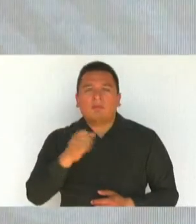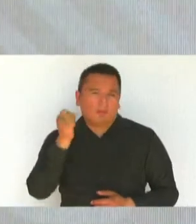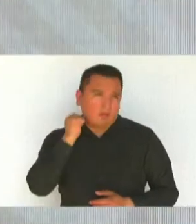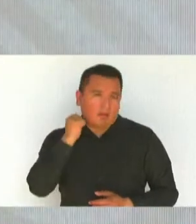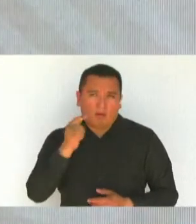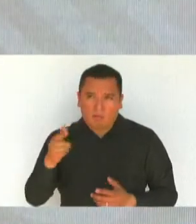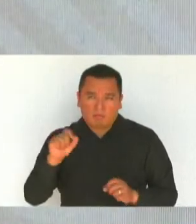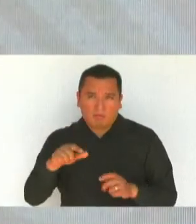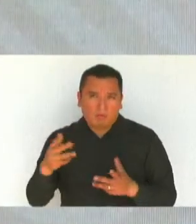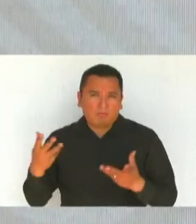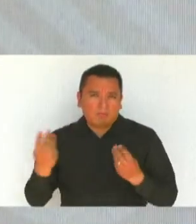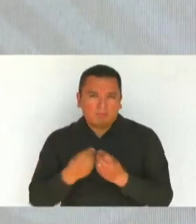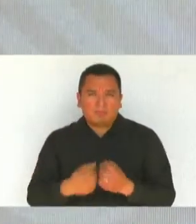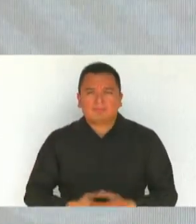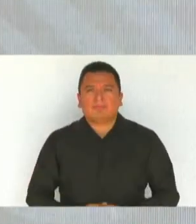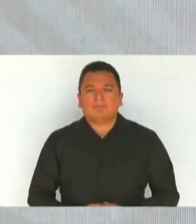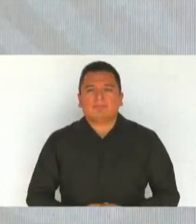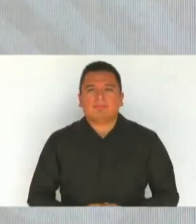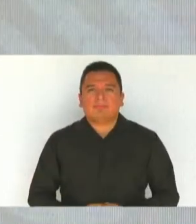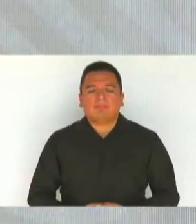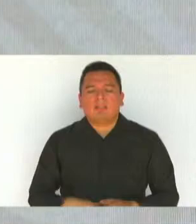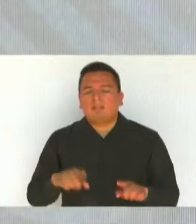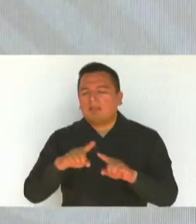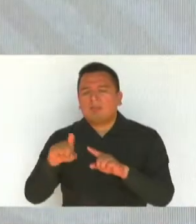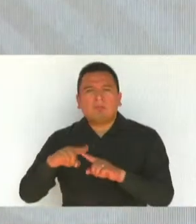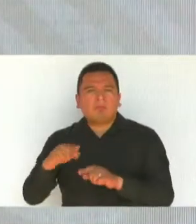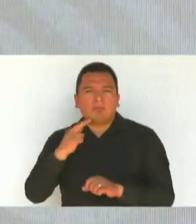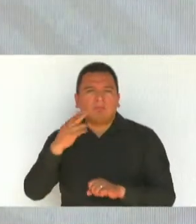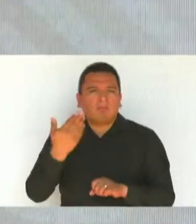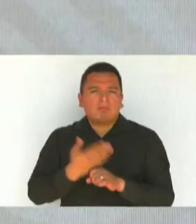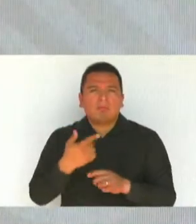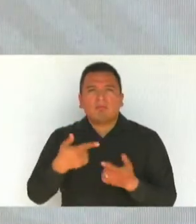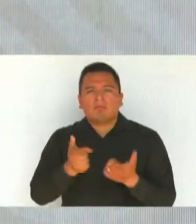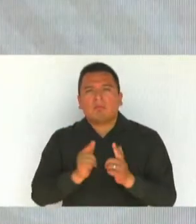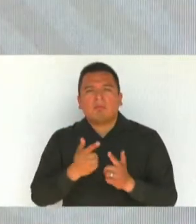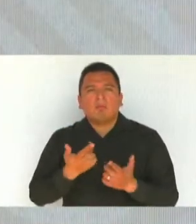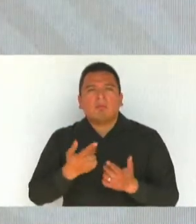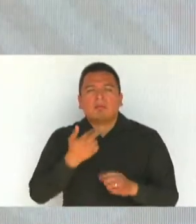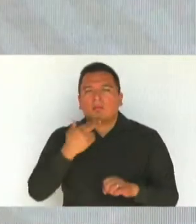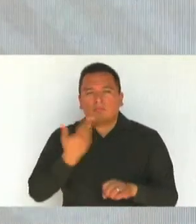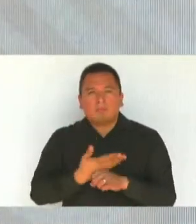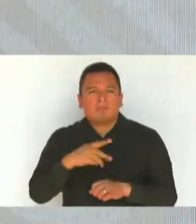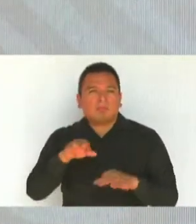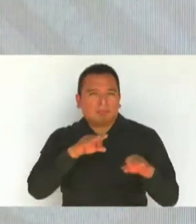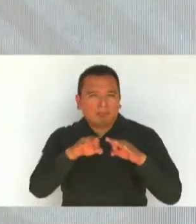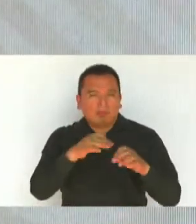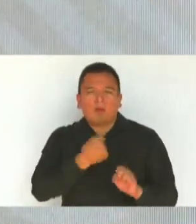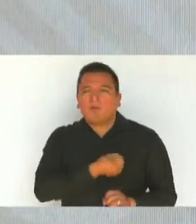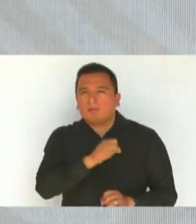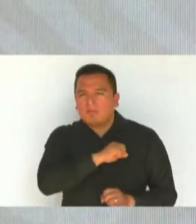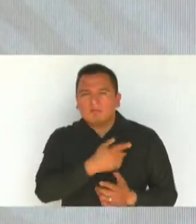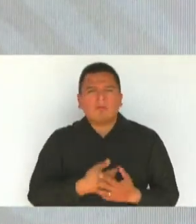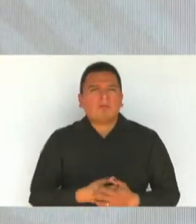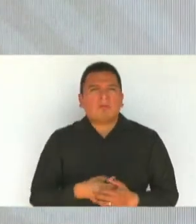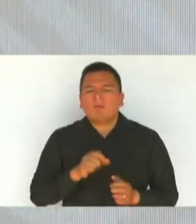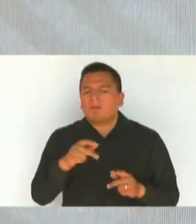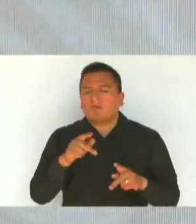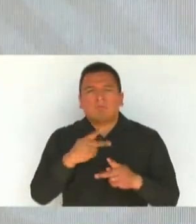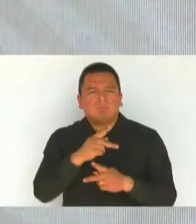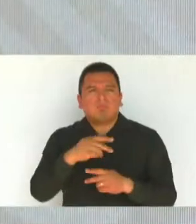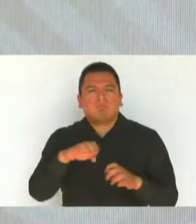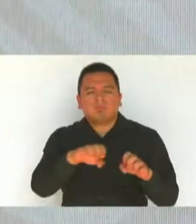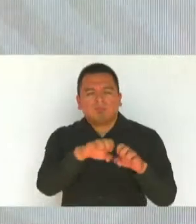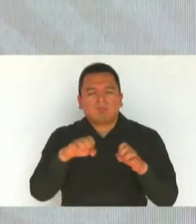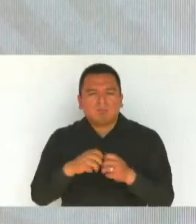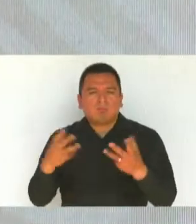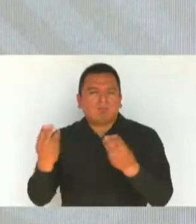que el día de hoy nos acompañan, a los titulares de la Secretaría de Trabajo y de la Secretaría de Salud, a quienes acompañan y a todo su equipo, las